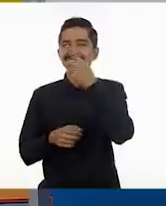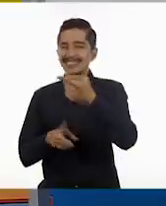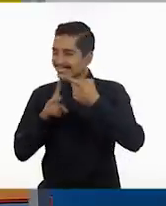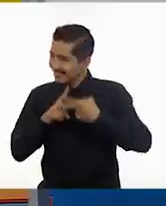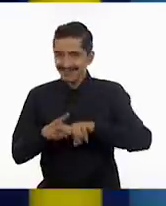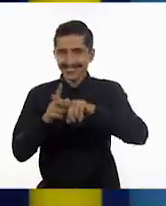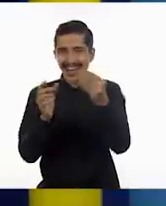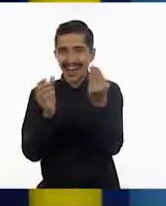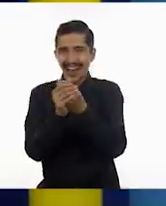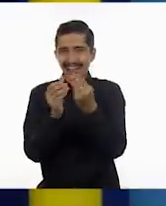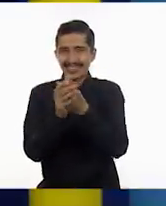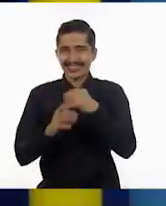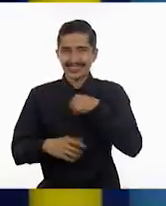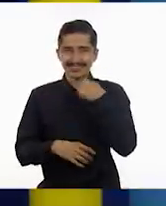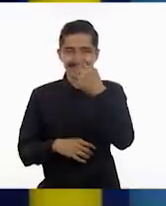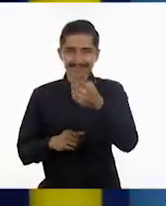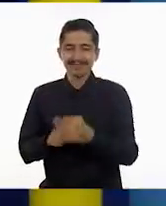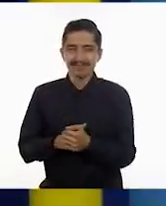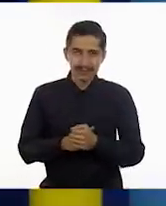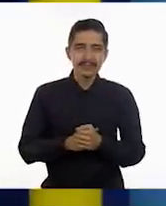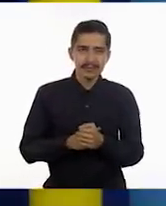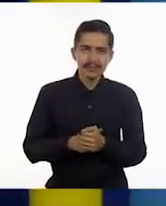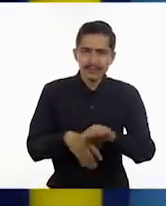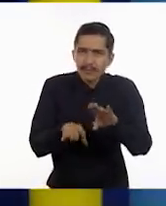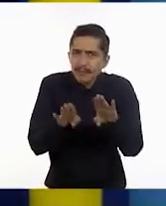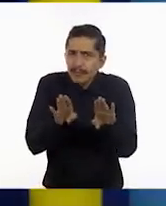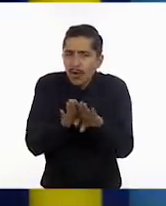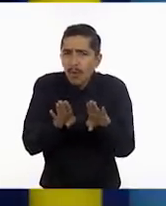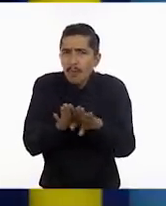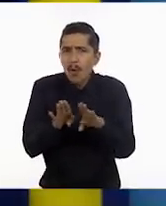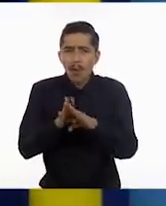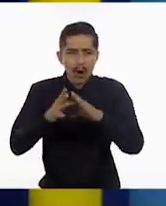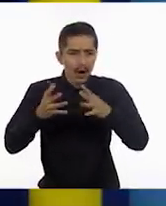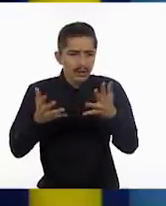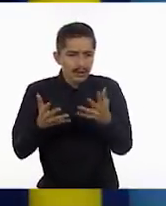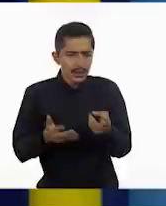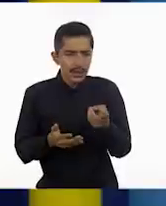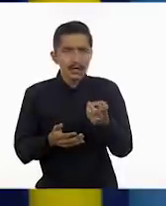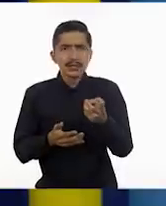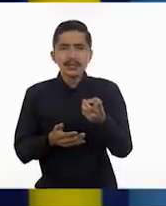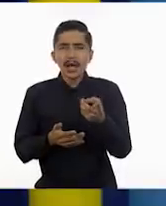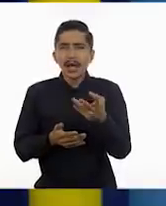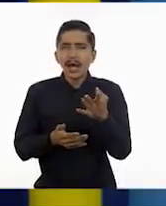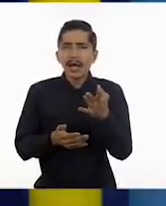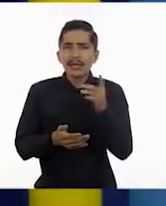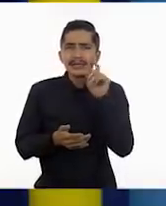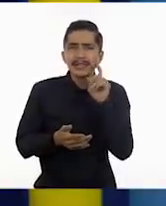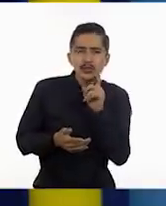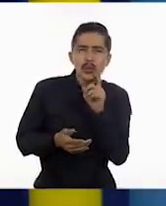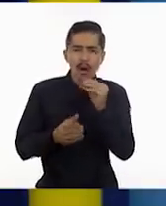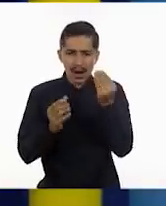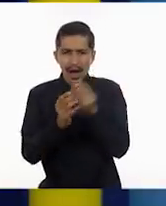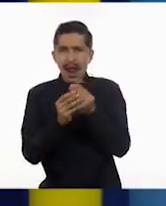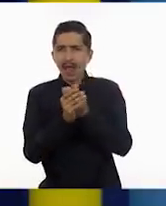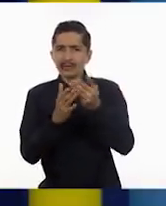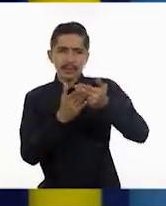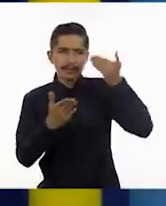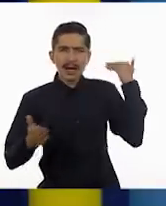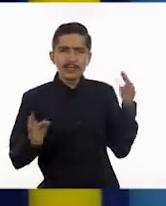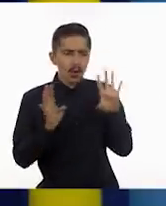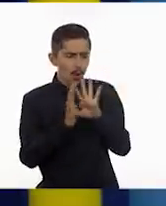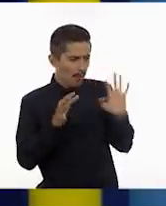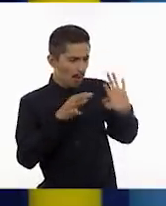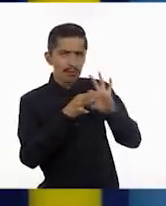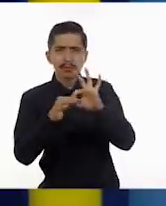clase. Ahora sí, pero ¿cómo se relaciona este proceso de reproducción sexual con el tema de la clase pasada?